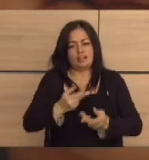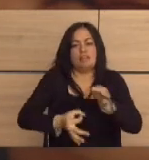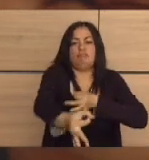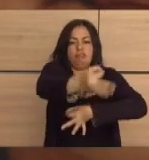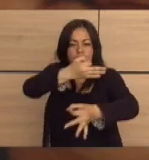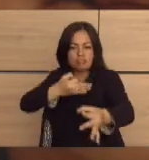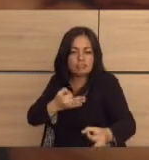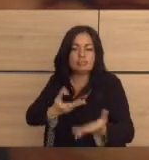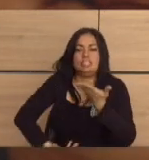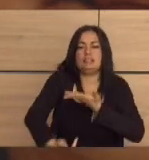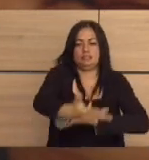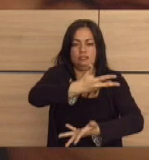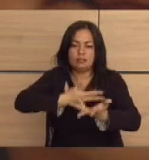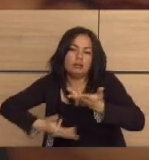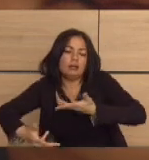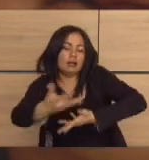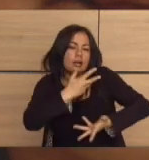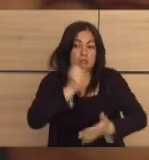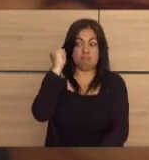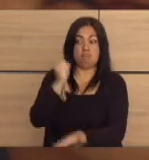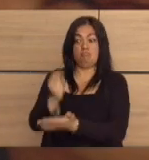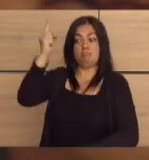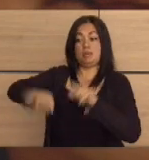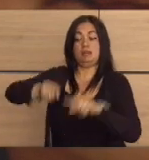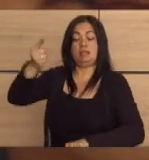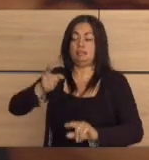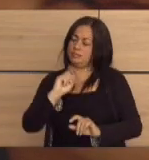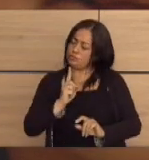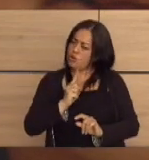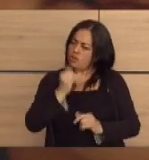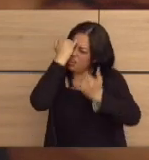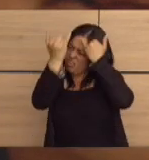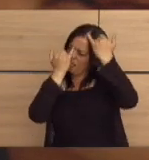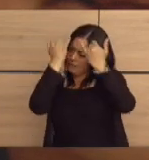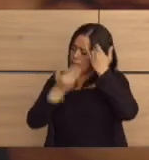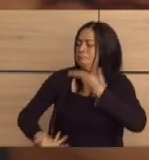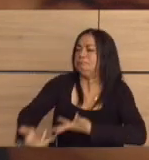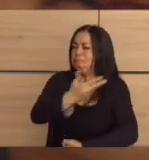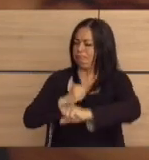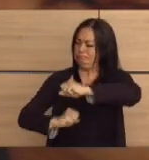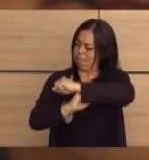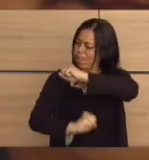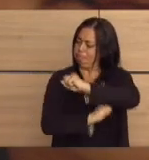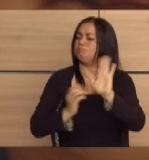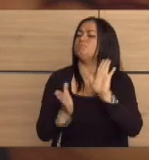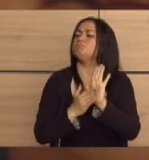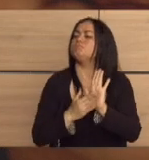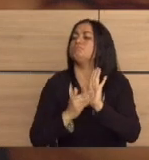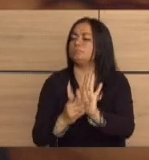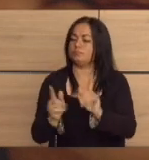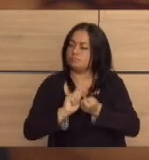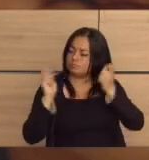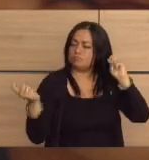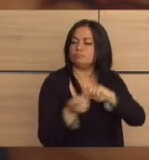con otros, de cómo más que imponer, somos capaces con ideas muy bien fundamentadas de generar cambios, de